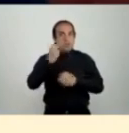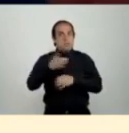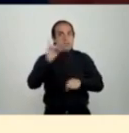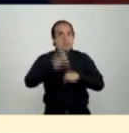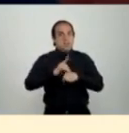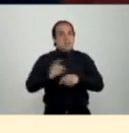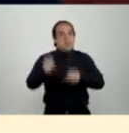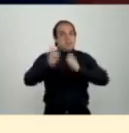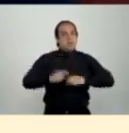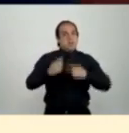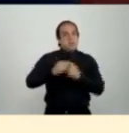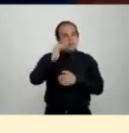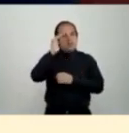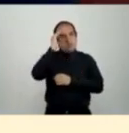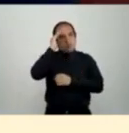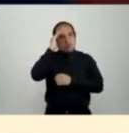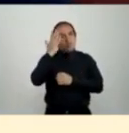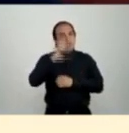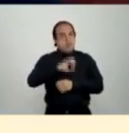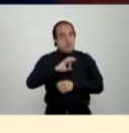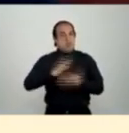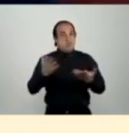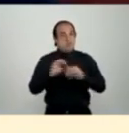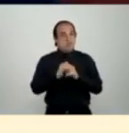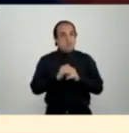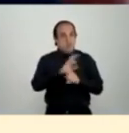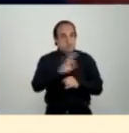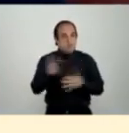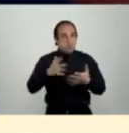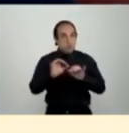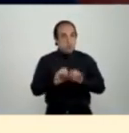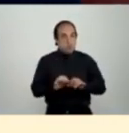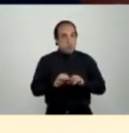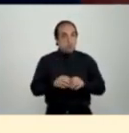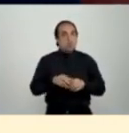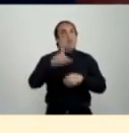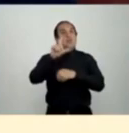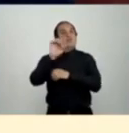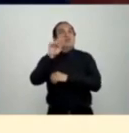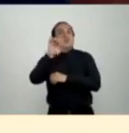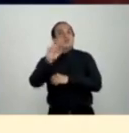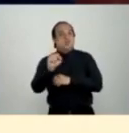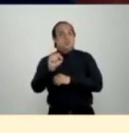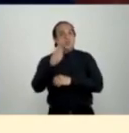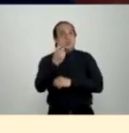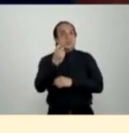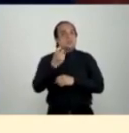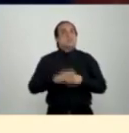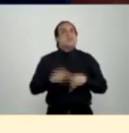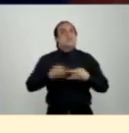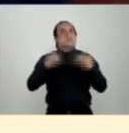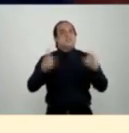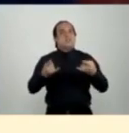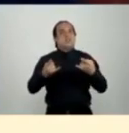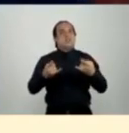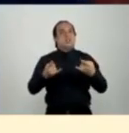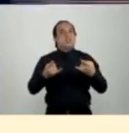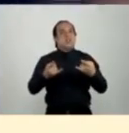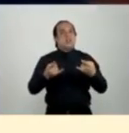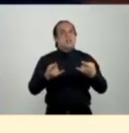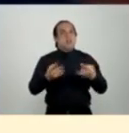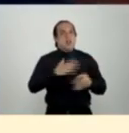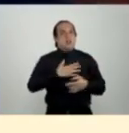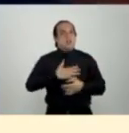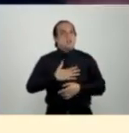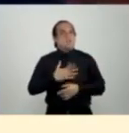fue. Después, Los Impostores es una novela entonces en donde yo dije, no, vamos a mí me fascina, como a ti, como